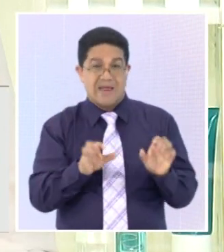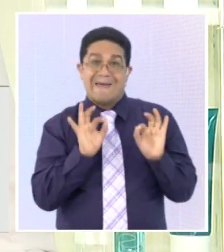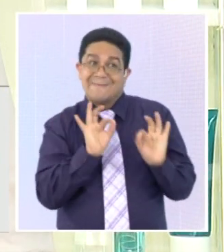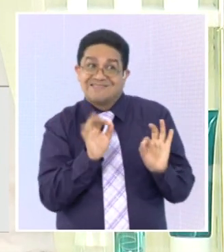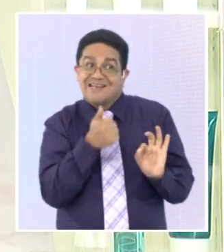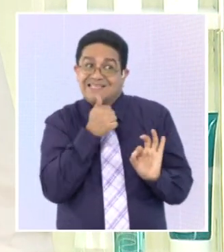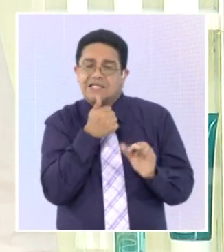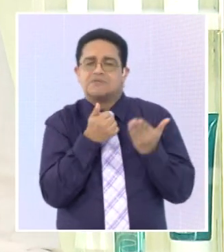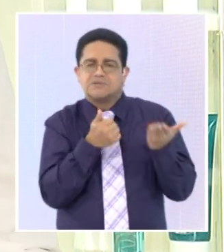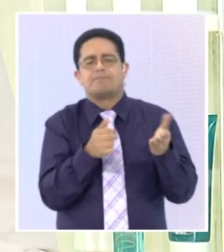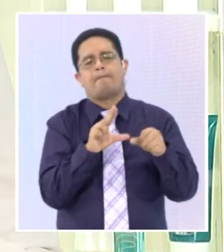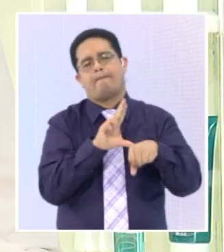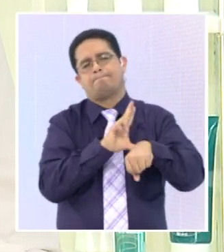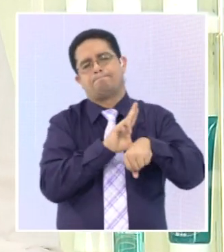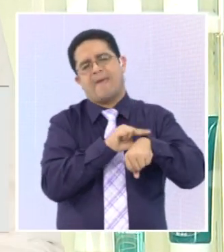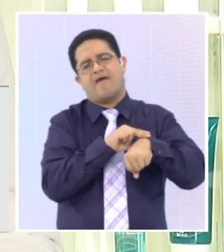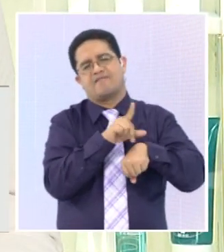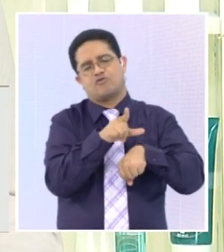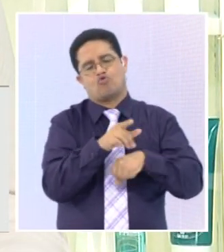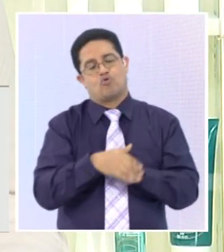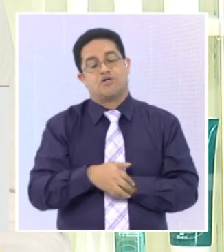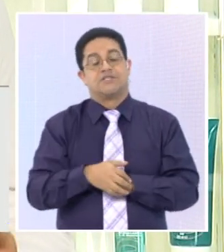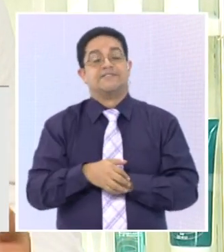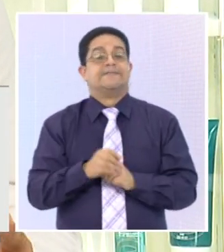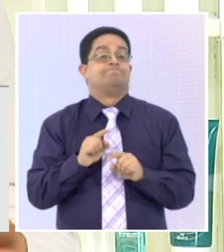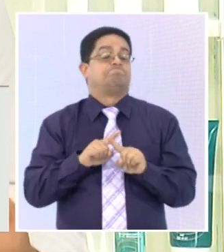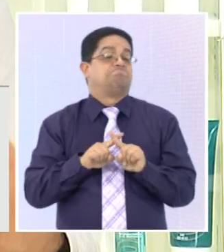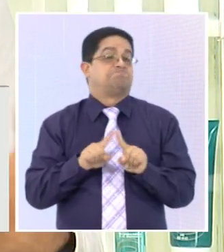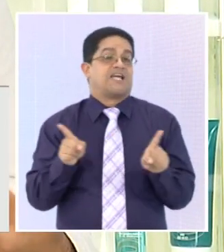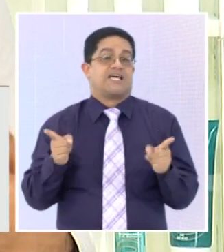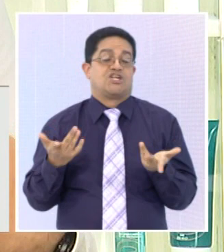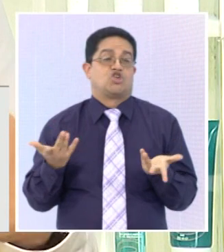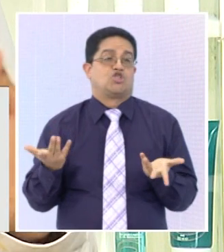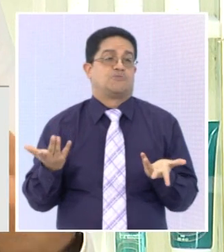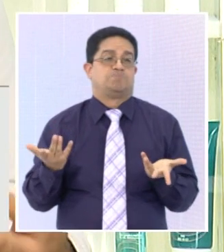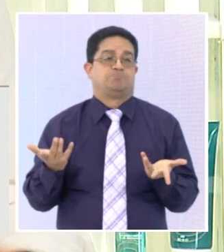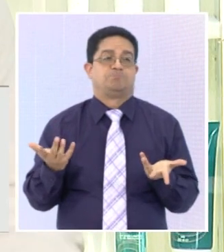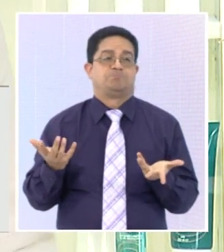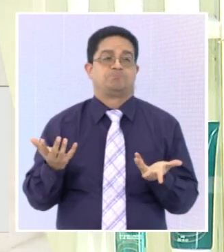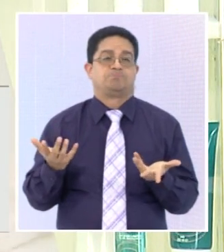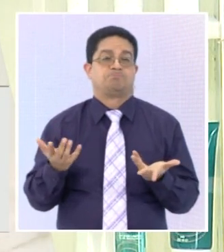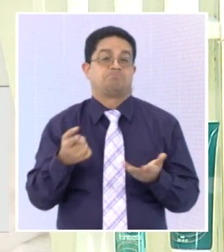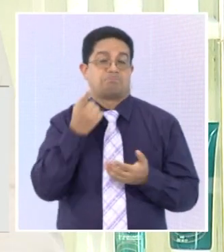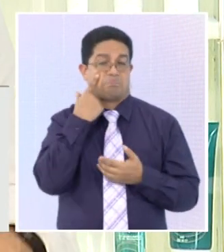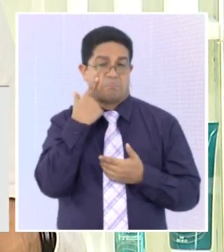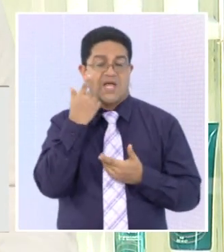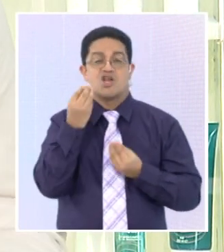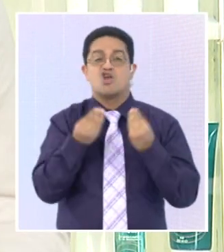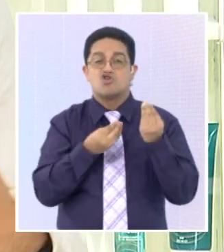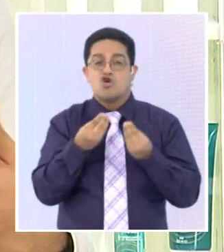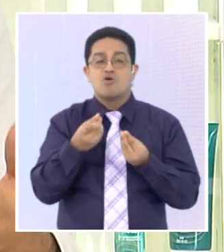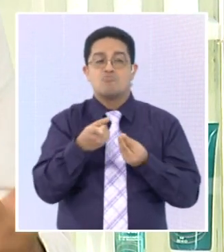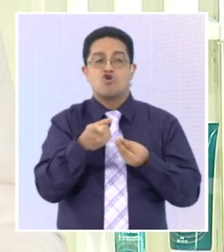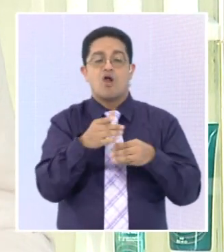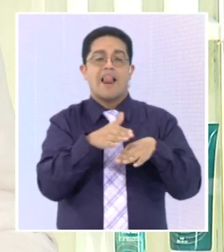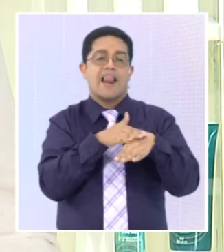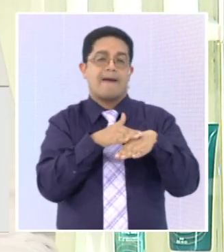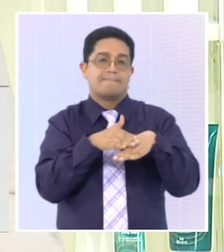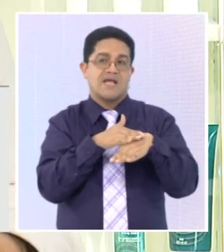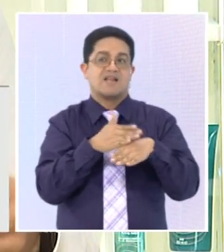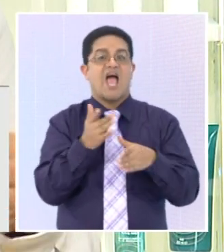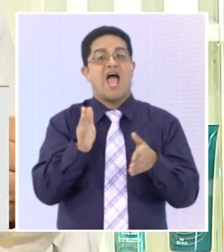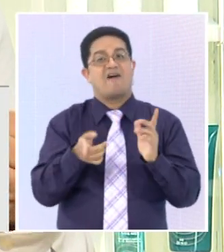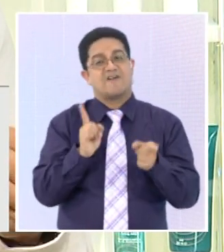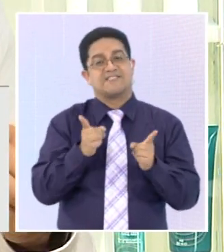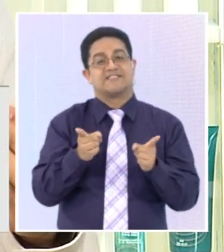va a ser el dermatólogo, ¿no? Pero bueno, uno lo puede ver cómo se manifiesta la piel, si uno la siente grasa a lo largo